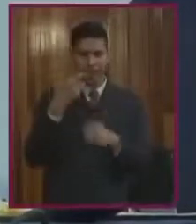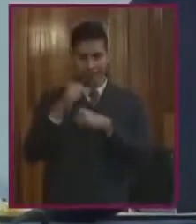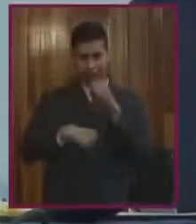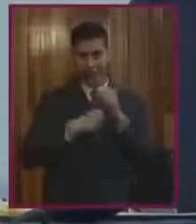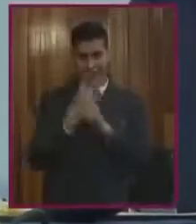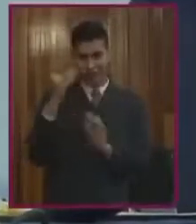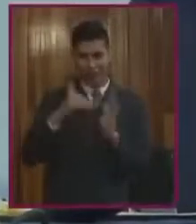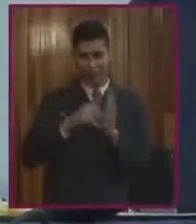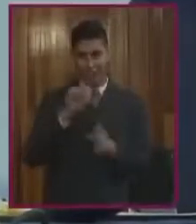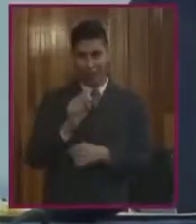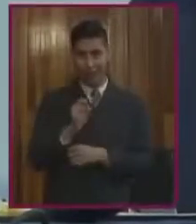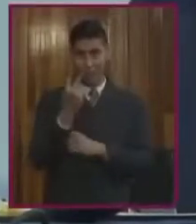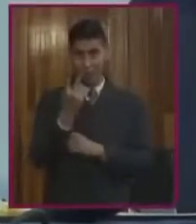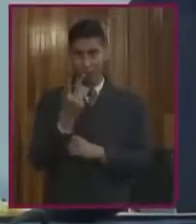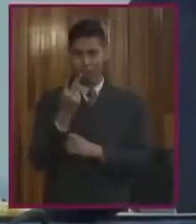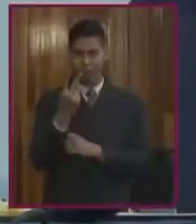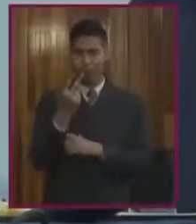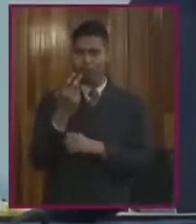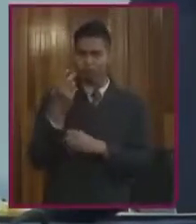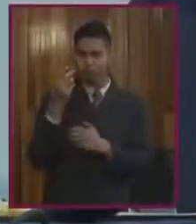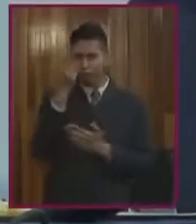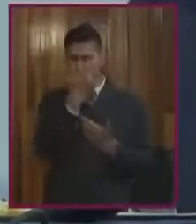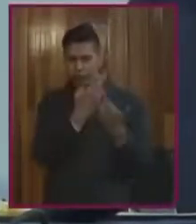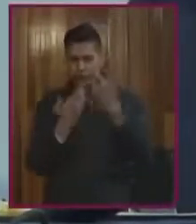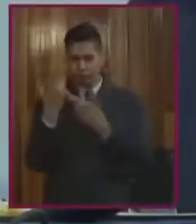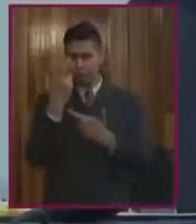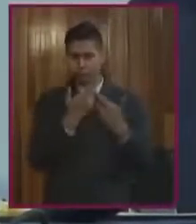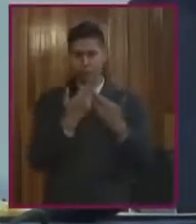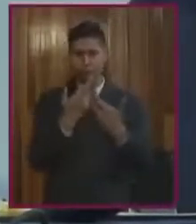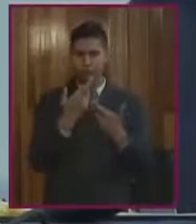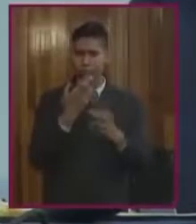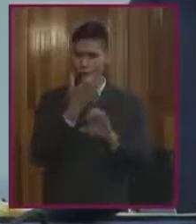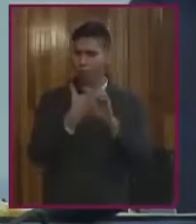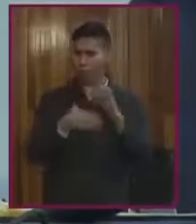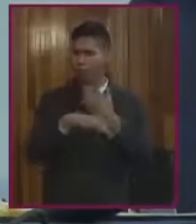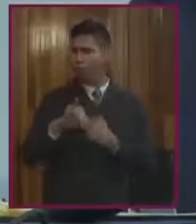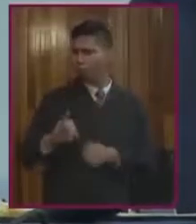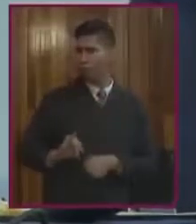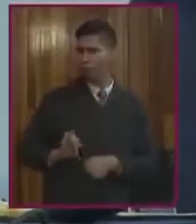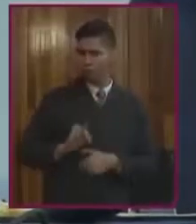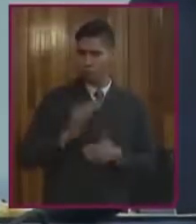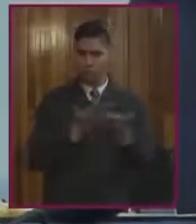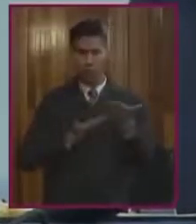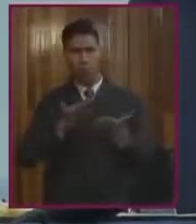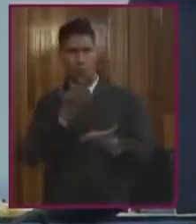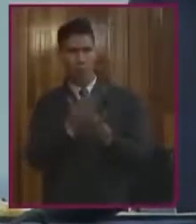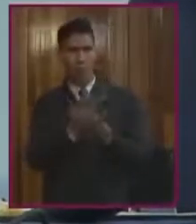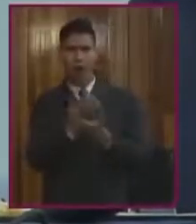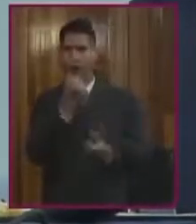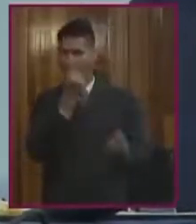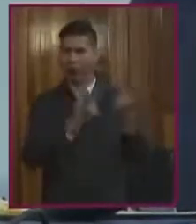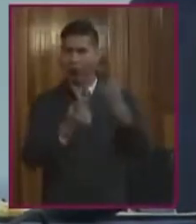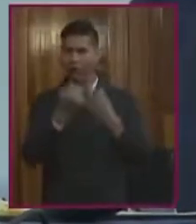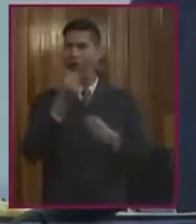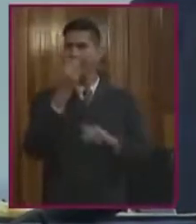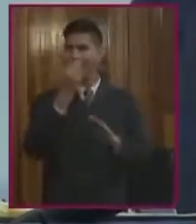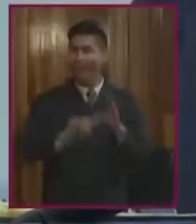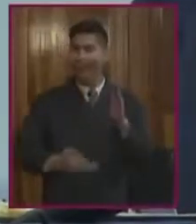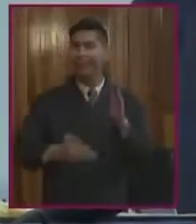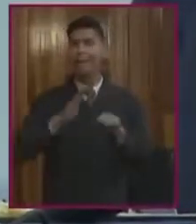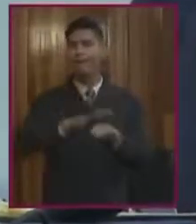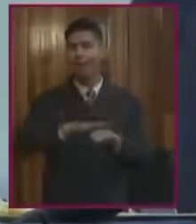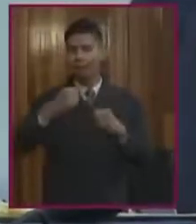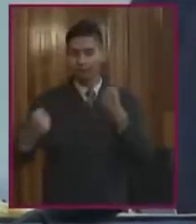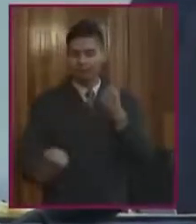codiseño y estábamos diciendo que habían muchas cosas interesantes y muchas propuestas que se pudieran fortalecer, ¿no?